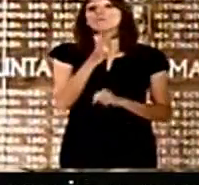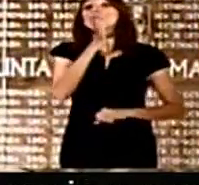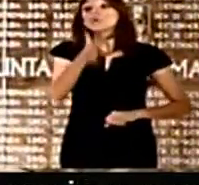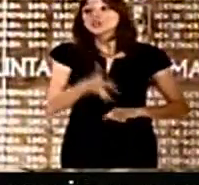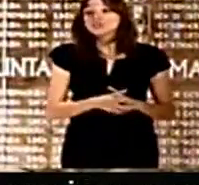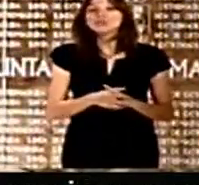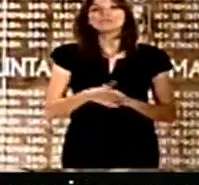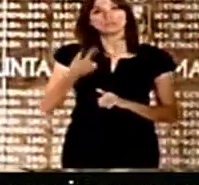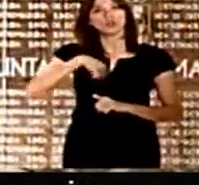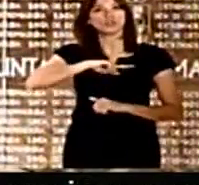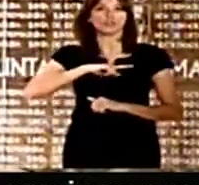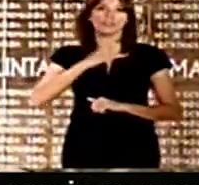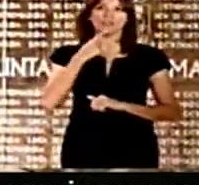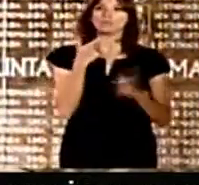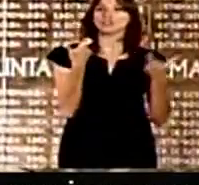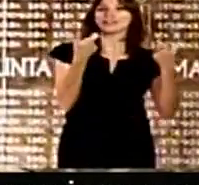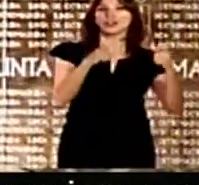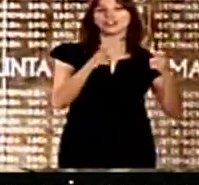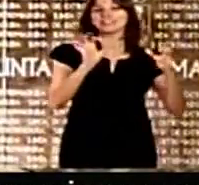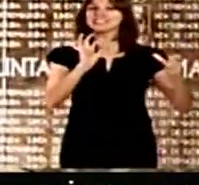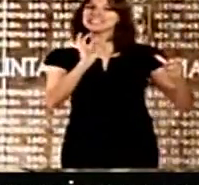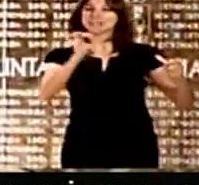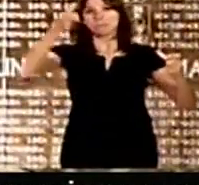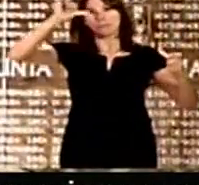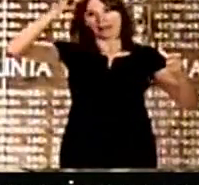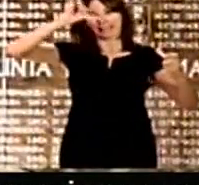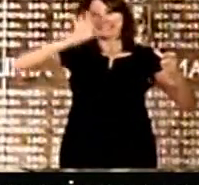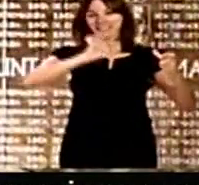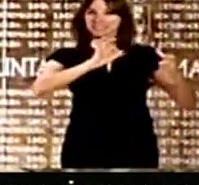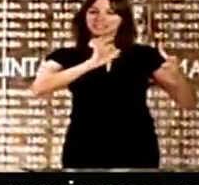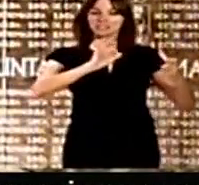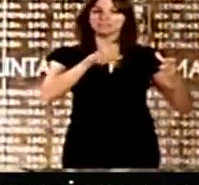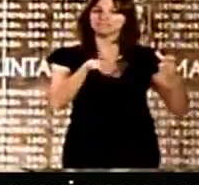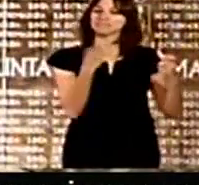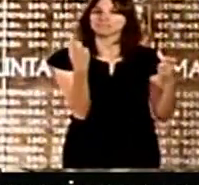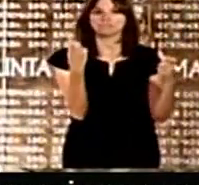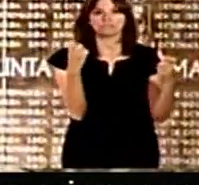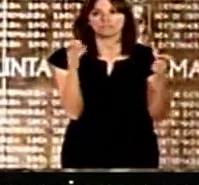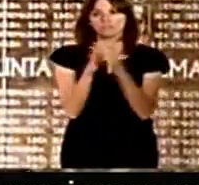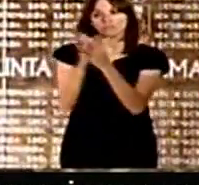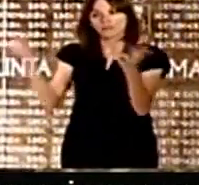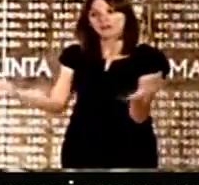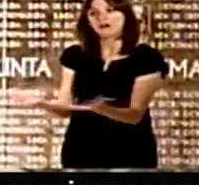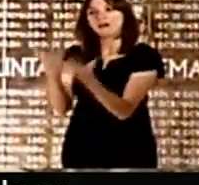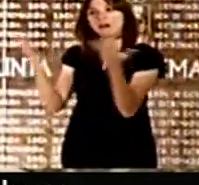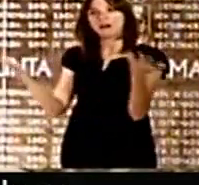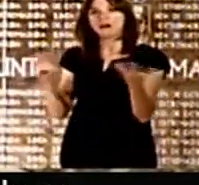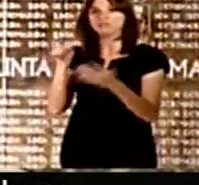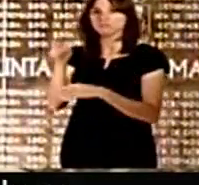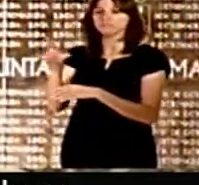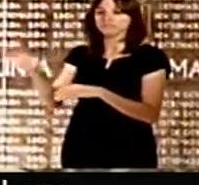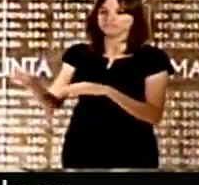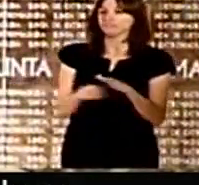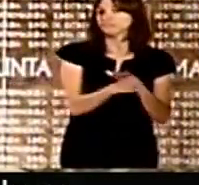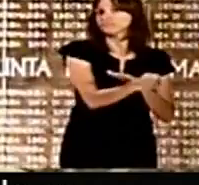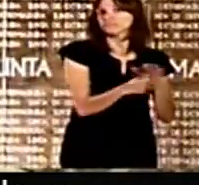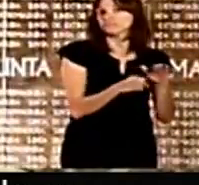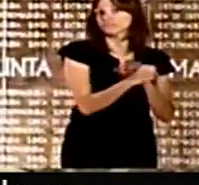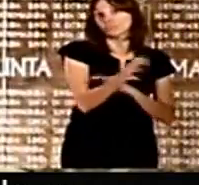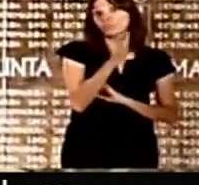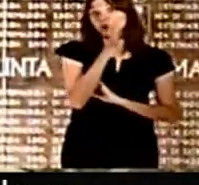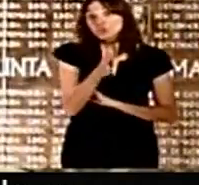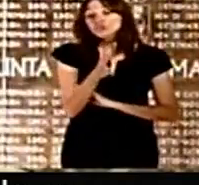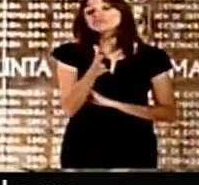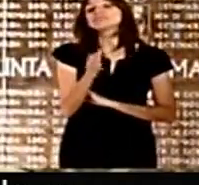son sectores o que son empleos muy masculinizados y, por tanto, necesitan de esta incentivación, que es de lo que se trata esta convocatoria que estamos